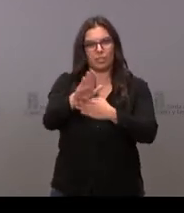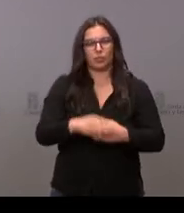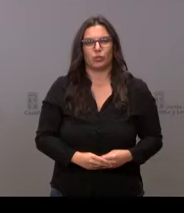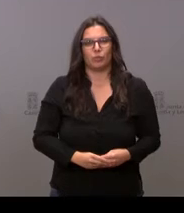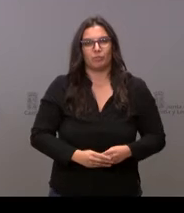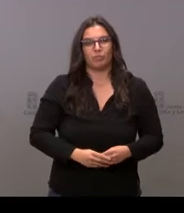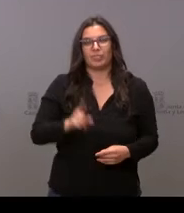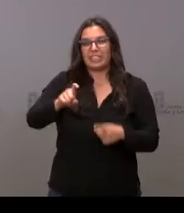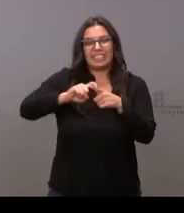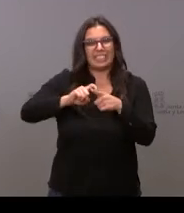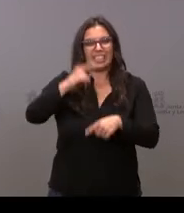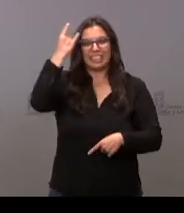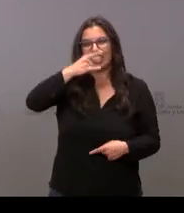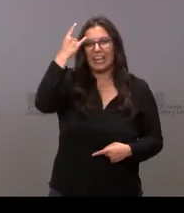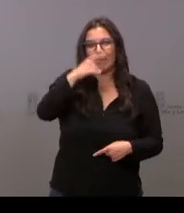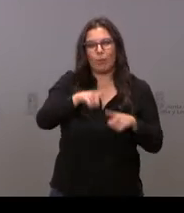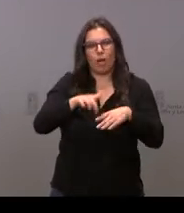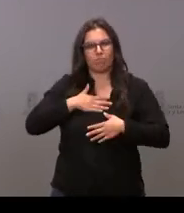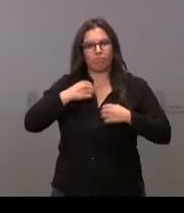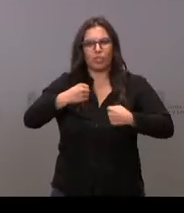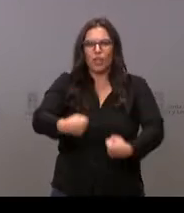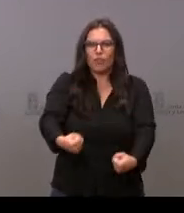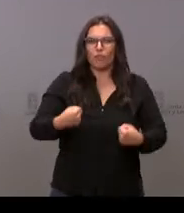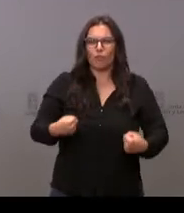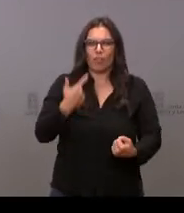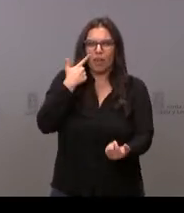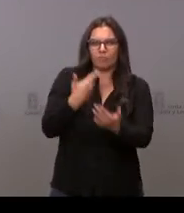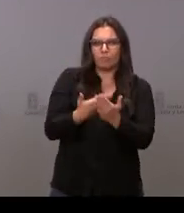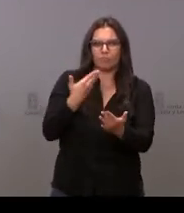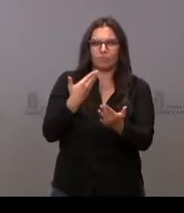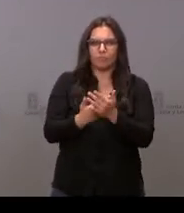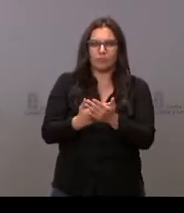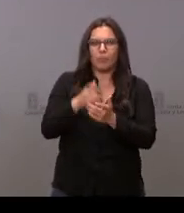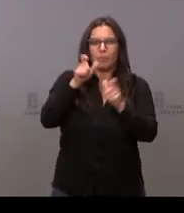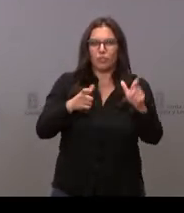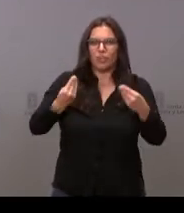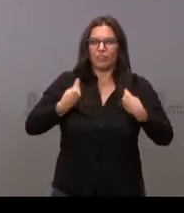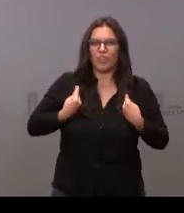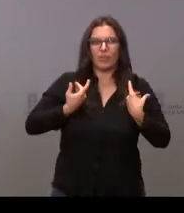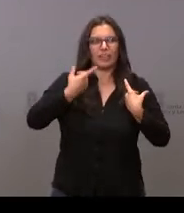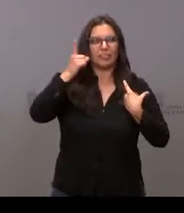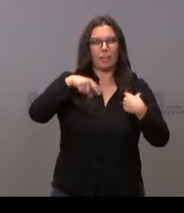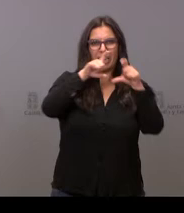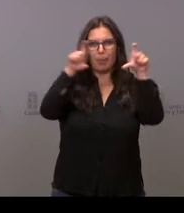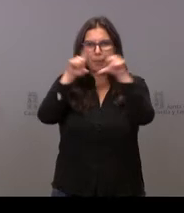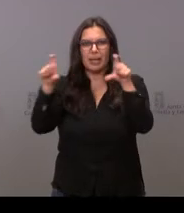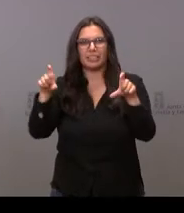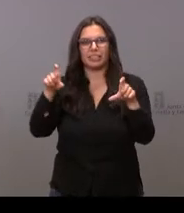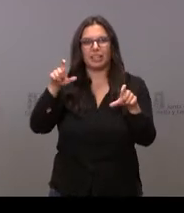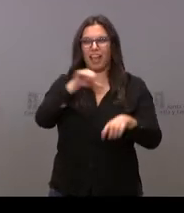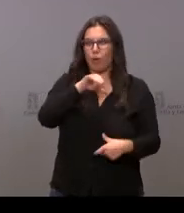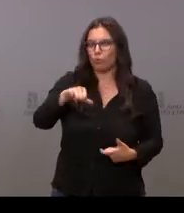salmantino del arrojo y la fortaleza que han demostrado los vecinos las empresas los